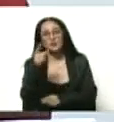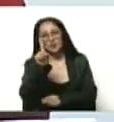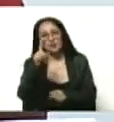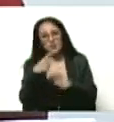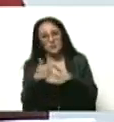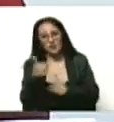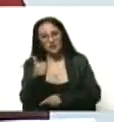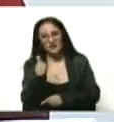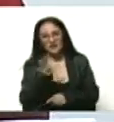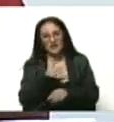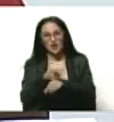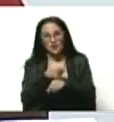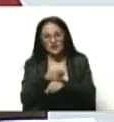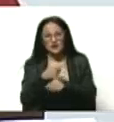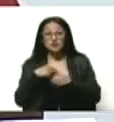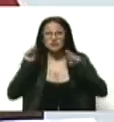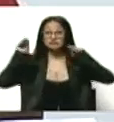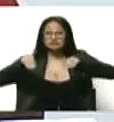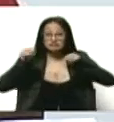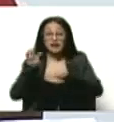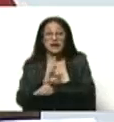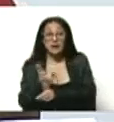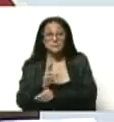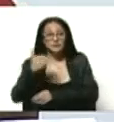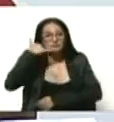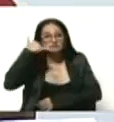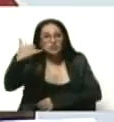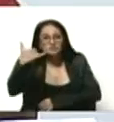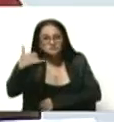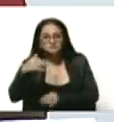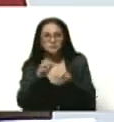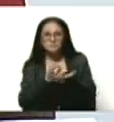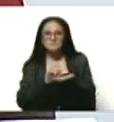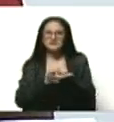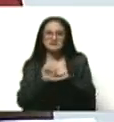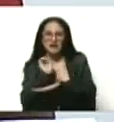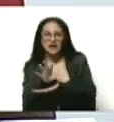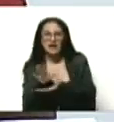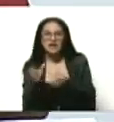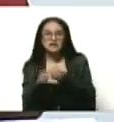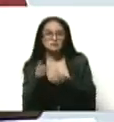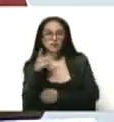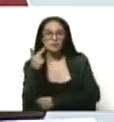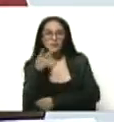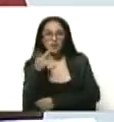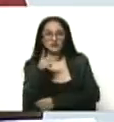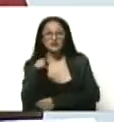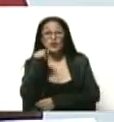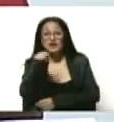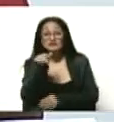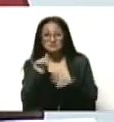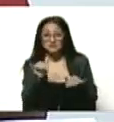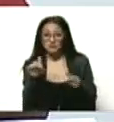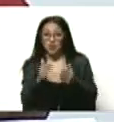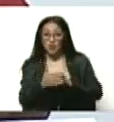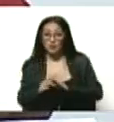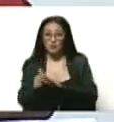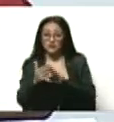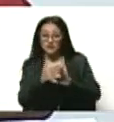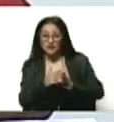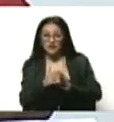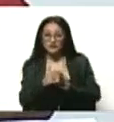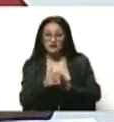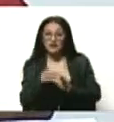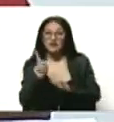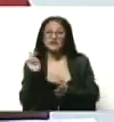nos va a llegar a nosotros y nosotros llamamos inmediatamente, le enviamos un mensaje al equipo político de esa comunidad, y tiene que hacer